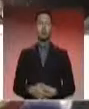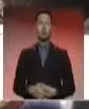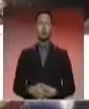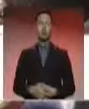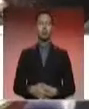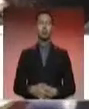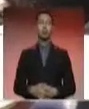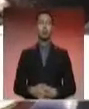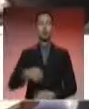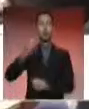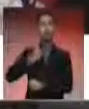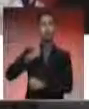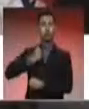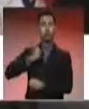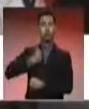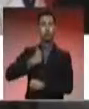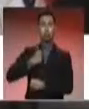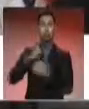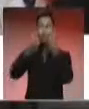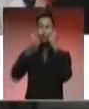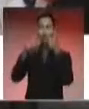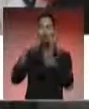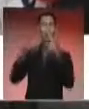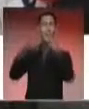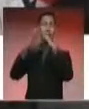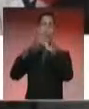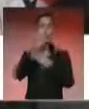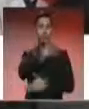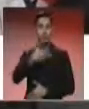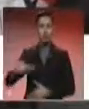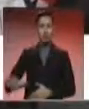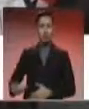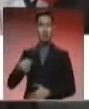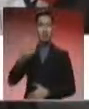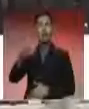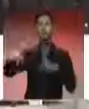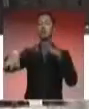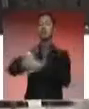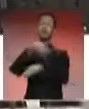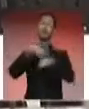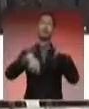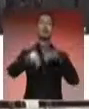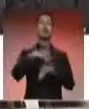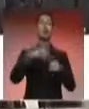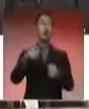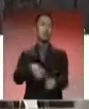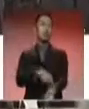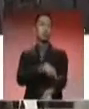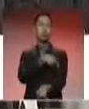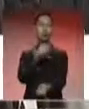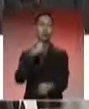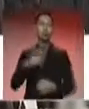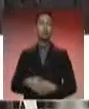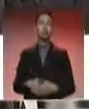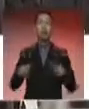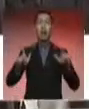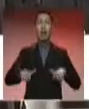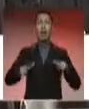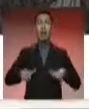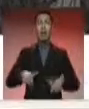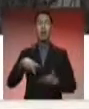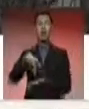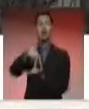Los granaderos de Tarqui, custodios del Palacio Presidencial, protagonizaron el tradicional cambio de guardia. Lenín Moreno